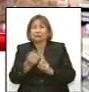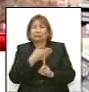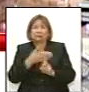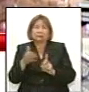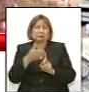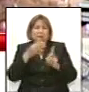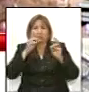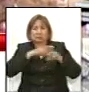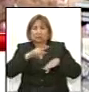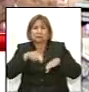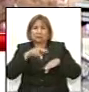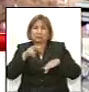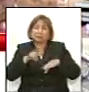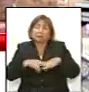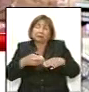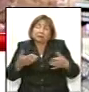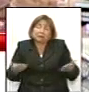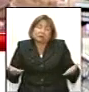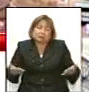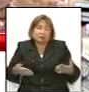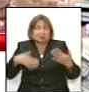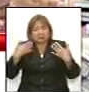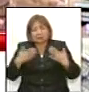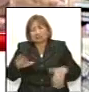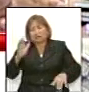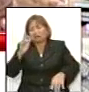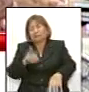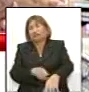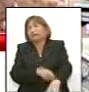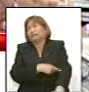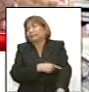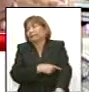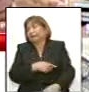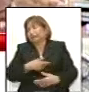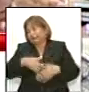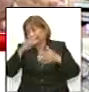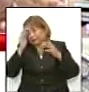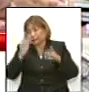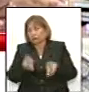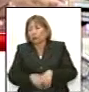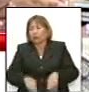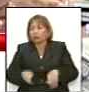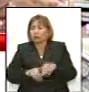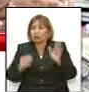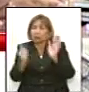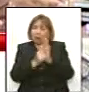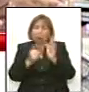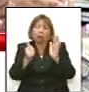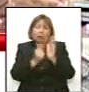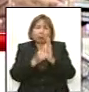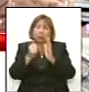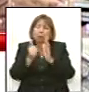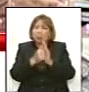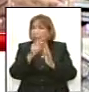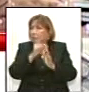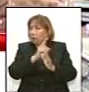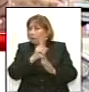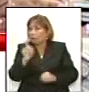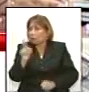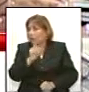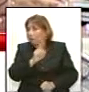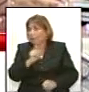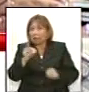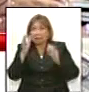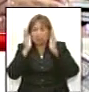por la naturaleza. Ya estamos acostumbrados, porque tocamos puertas y no nos atienden.